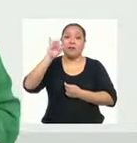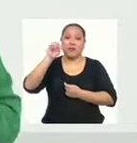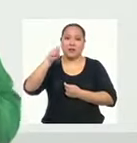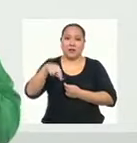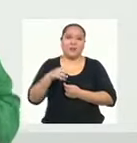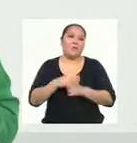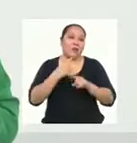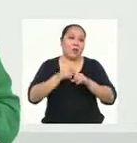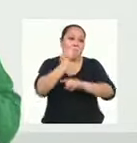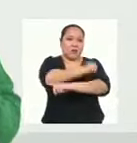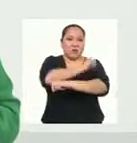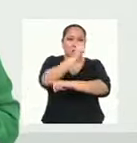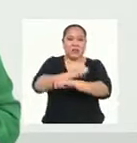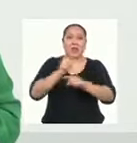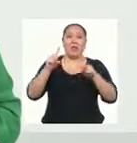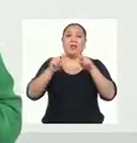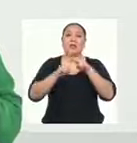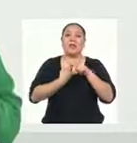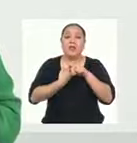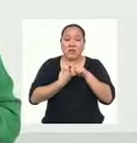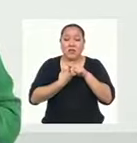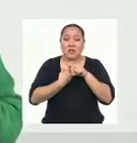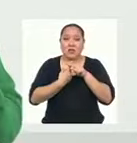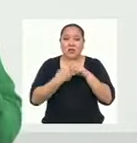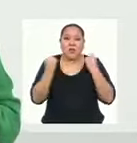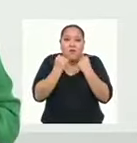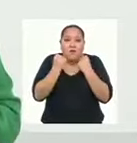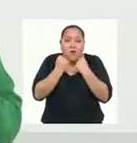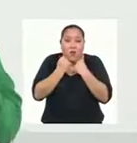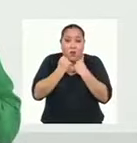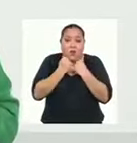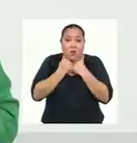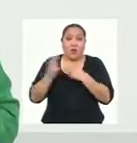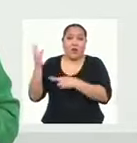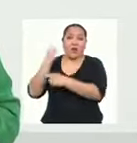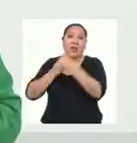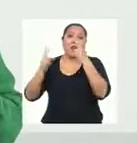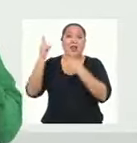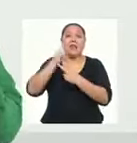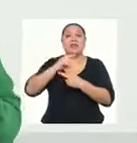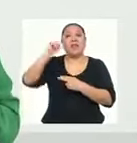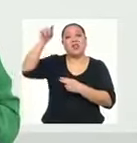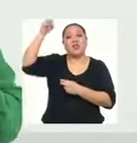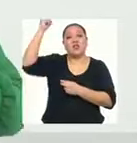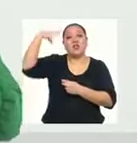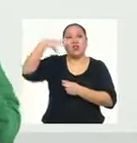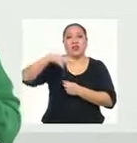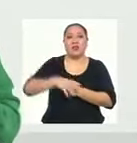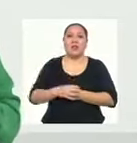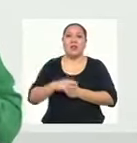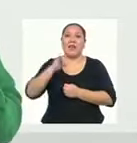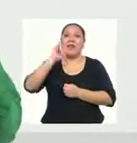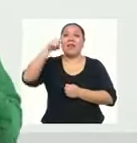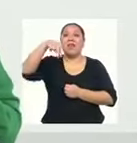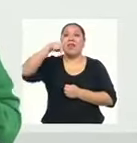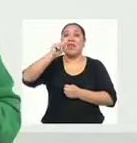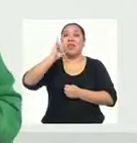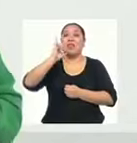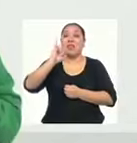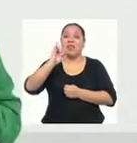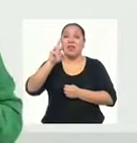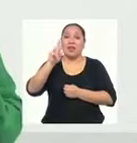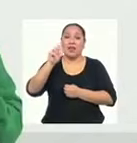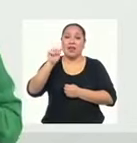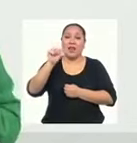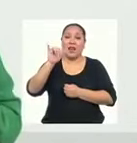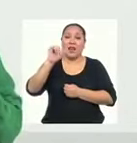invierno, el retorno del sol. Por eso se celebra el Inti Raimi. Es el sol que regresa y se da fin